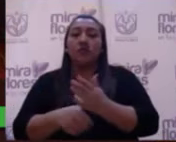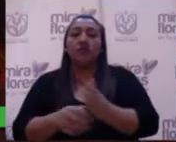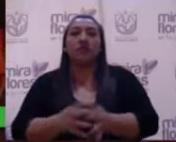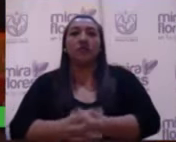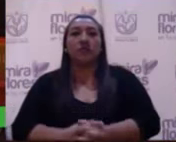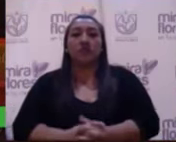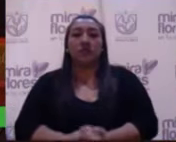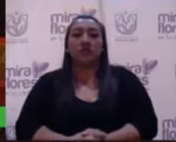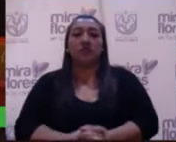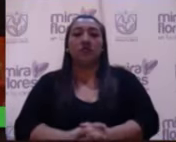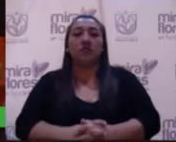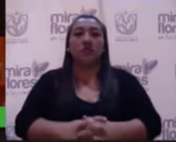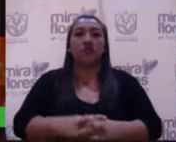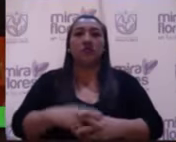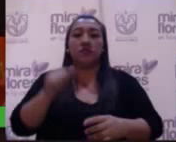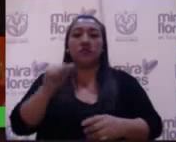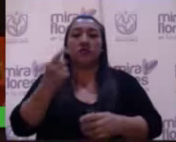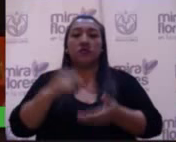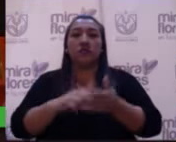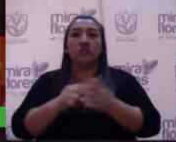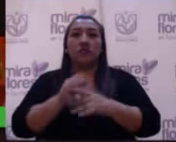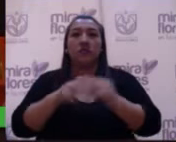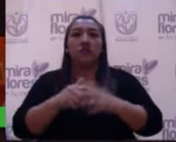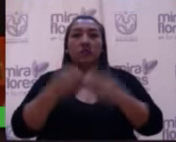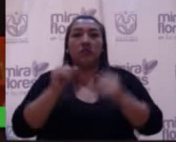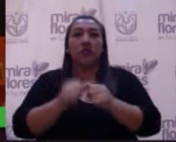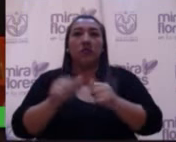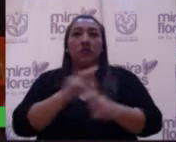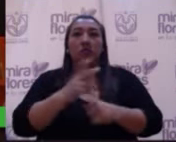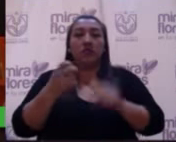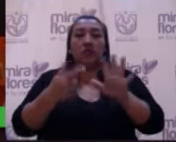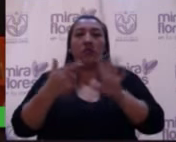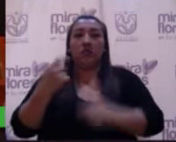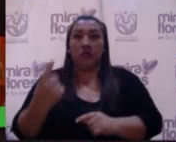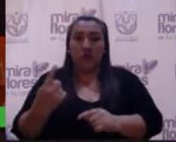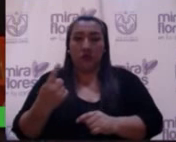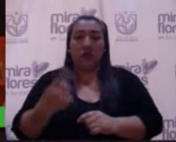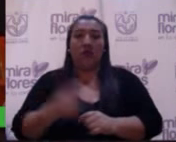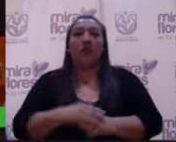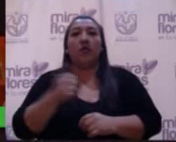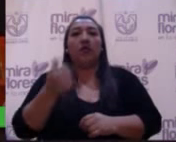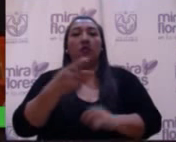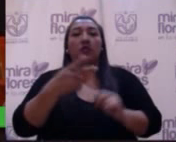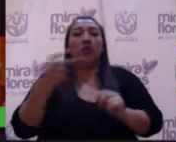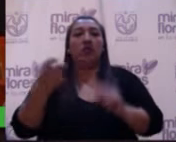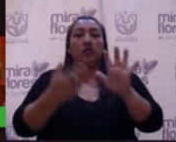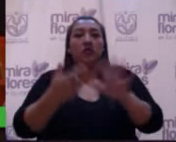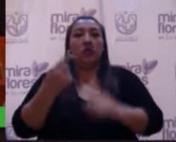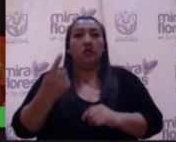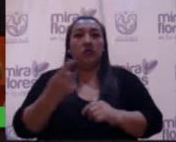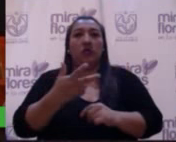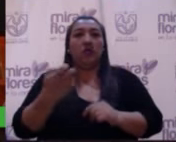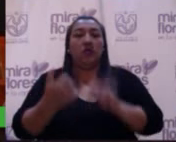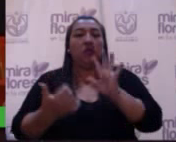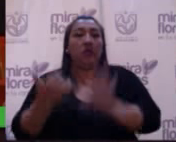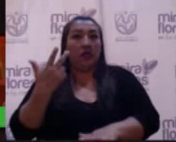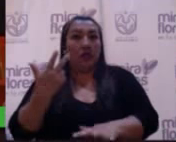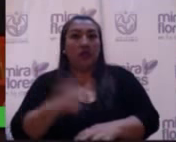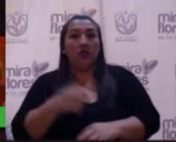de lectura. El primero de ellos son los informes número 231, 271 y